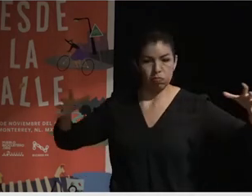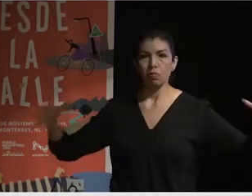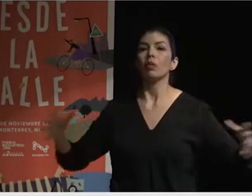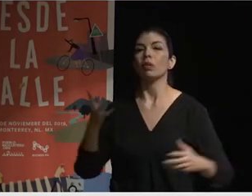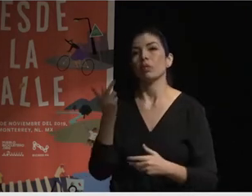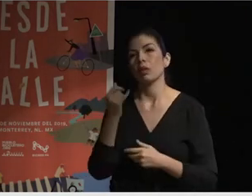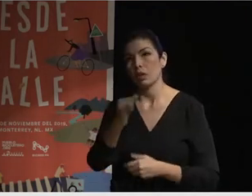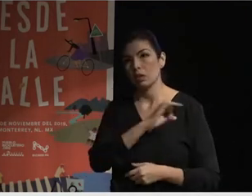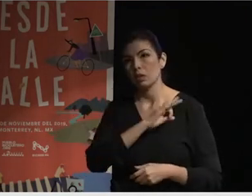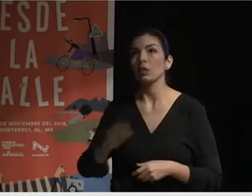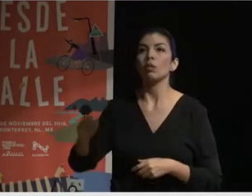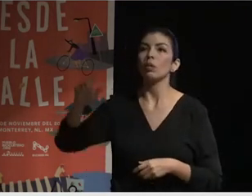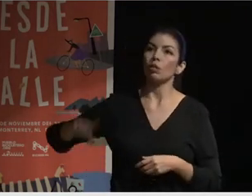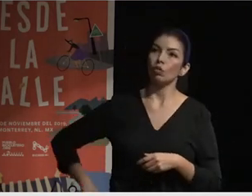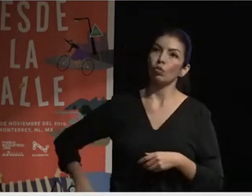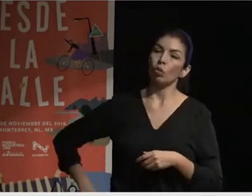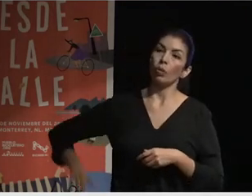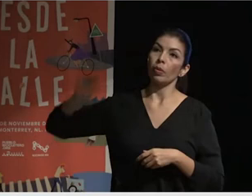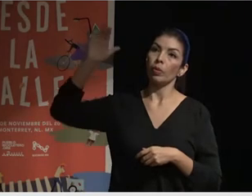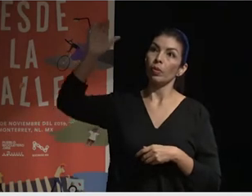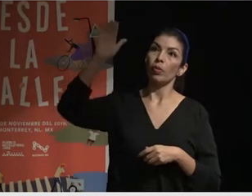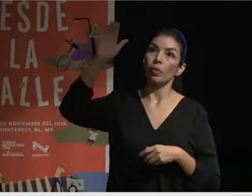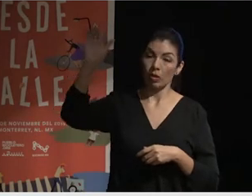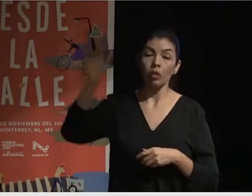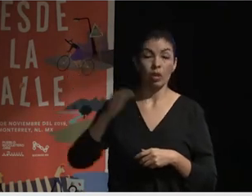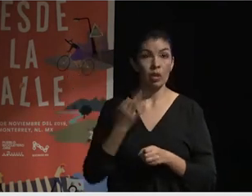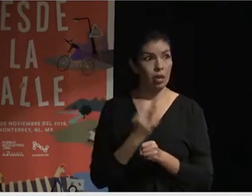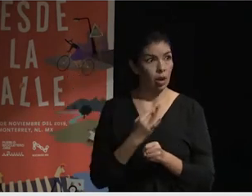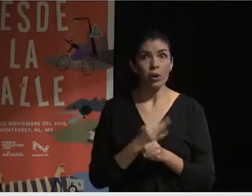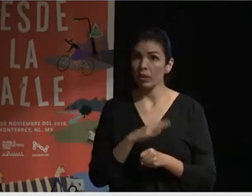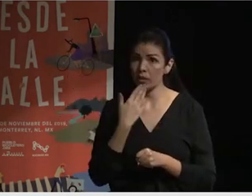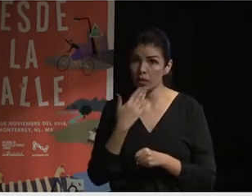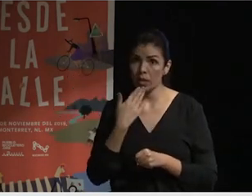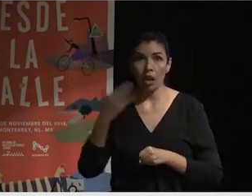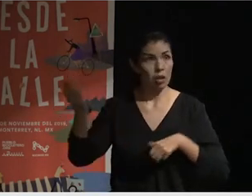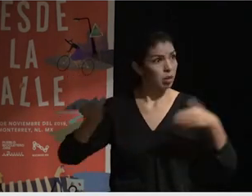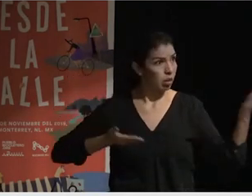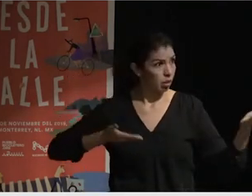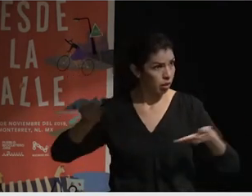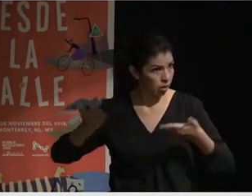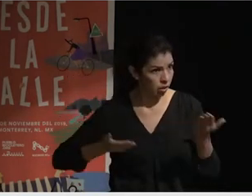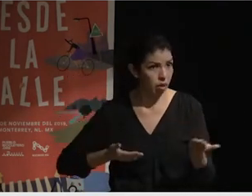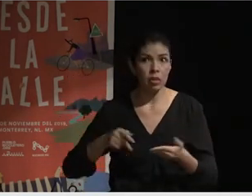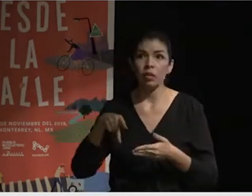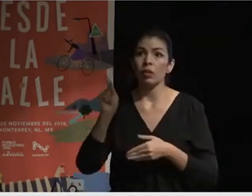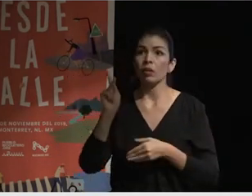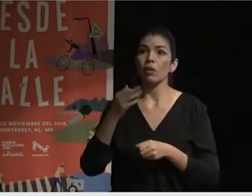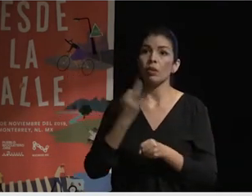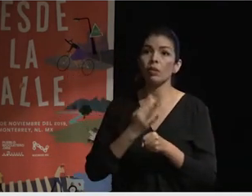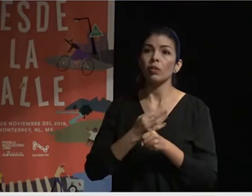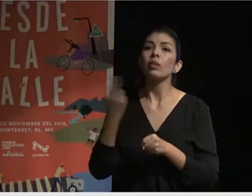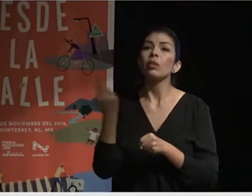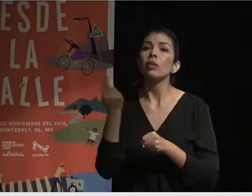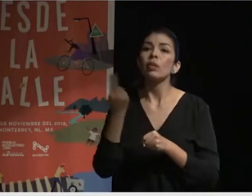día estamos acá, pero hoy en día necesitamos ser más. Y hoy en día necesitamos que los colectivos, por muchos que sean, separados no